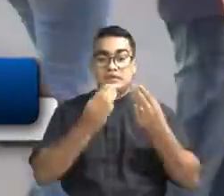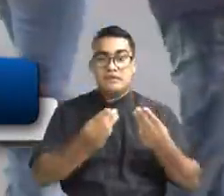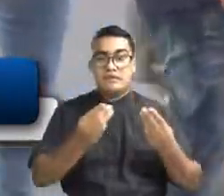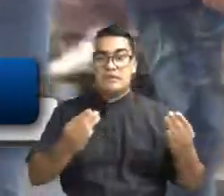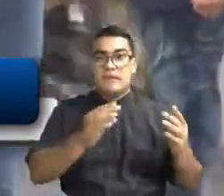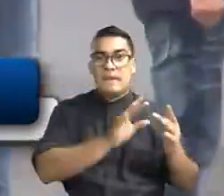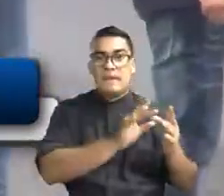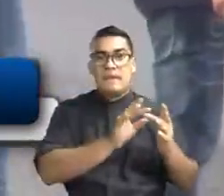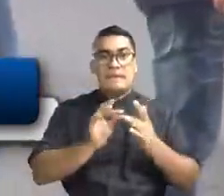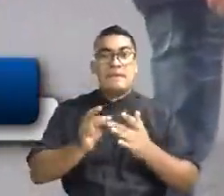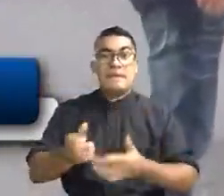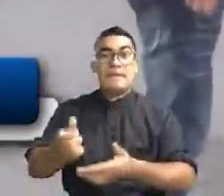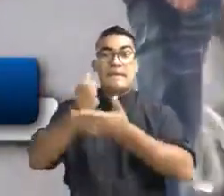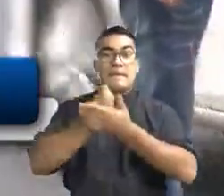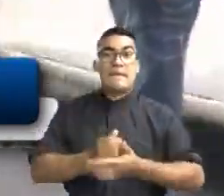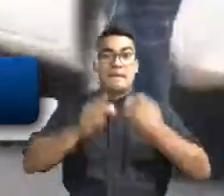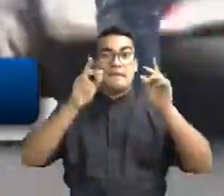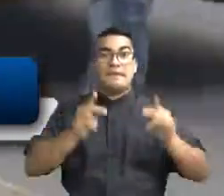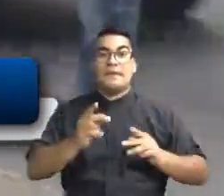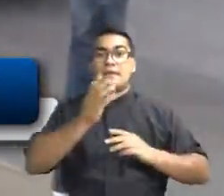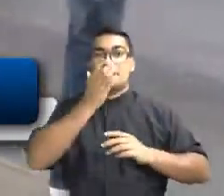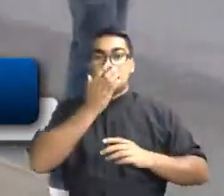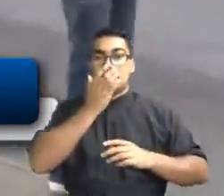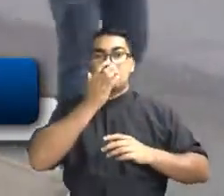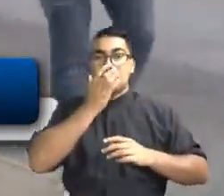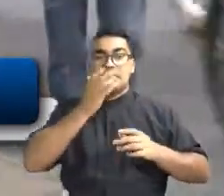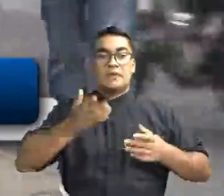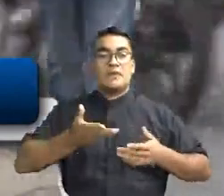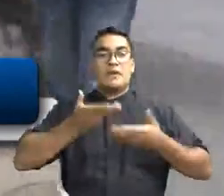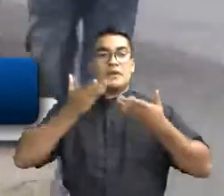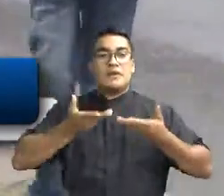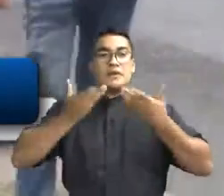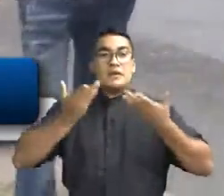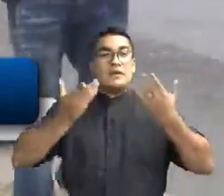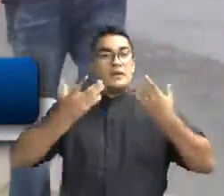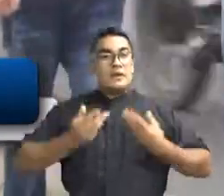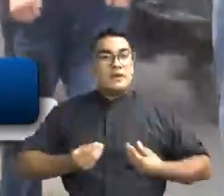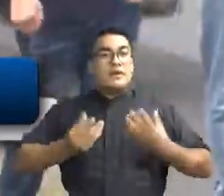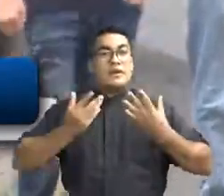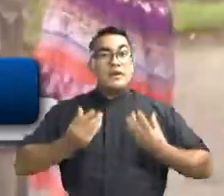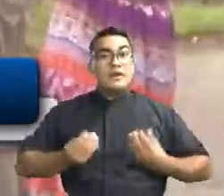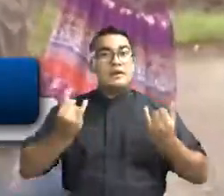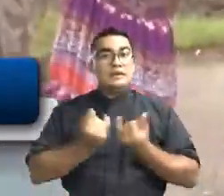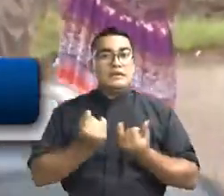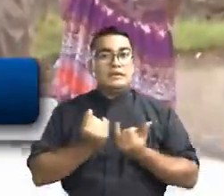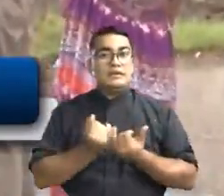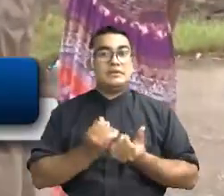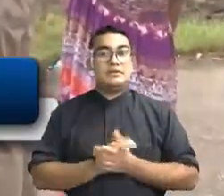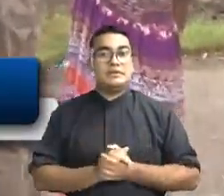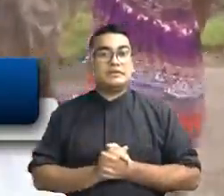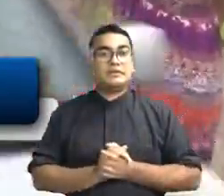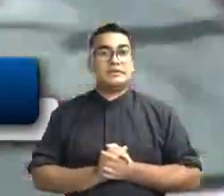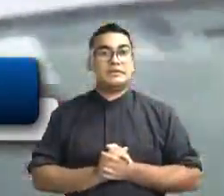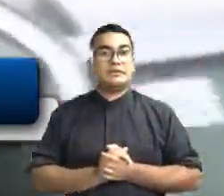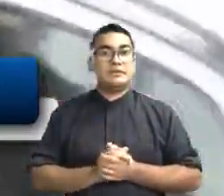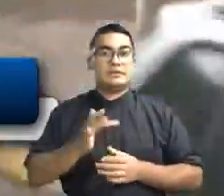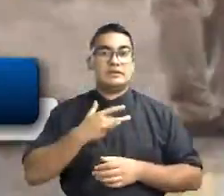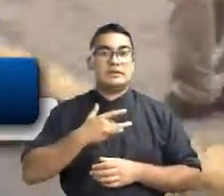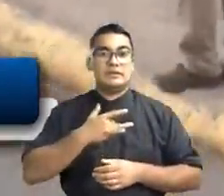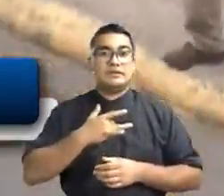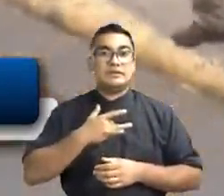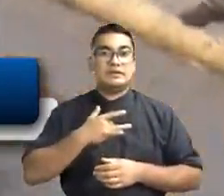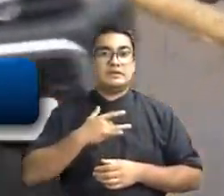ayudan al paciente a respirar y a estar haciendo una rehabilitación pulmonar, una fisioterapia pulmonar. Necesitan